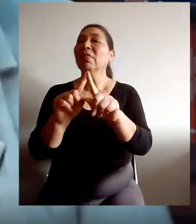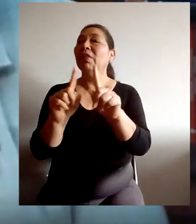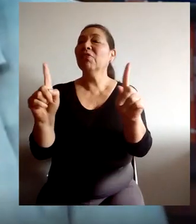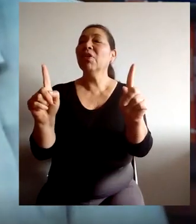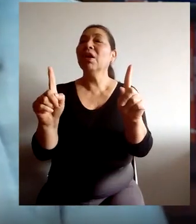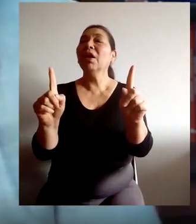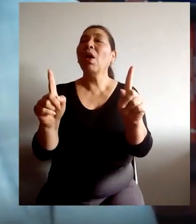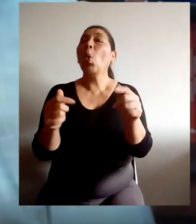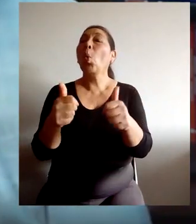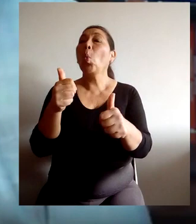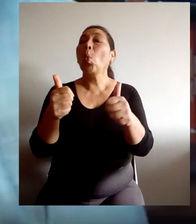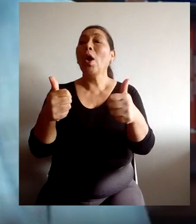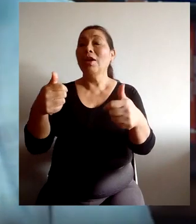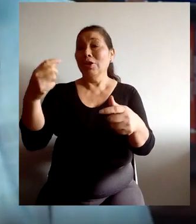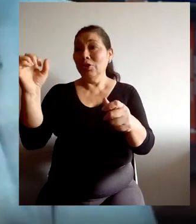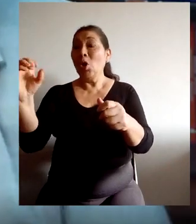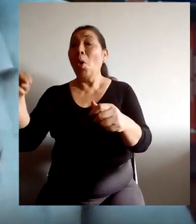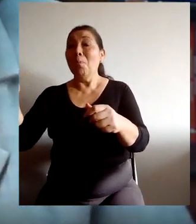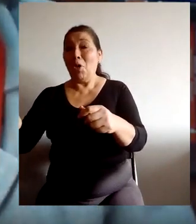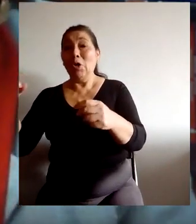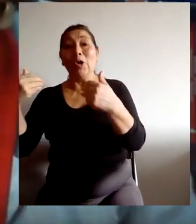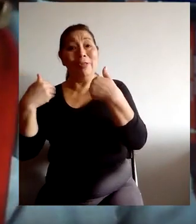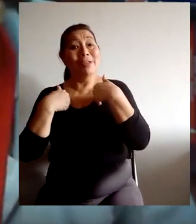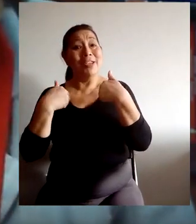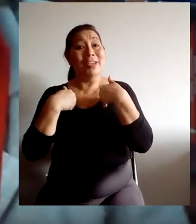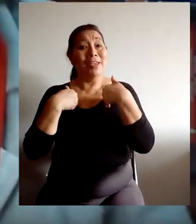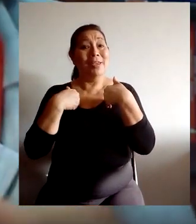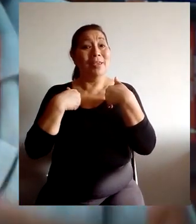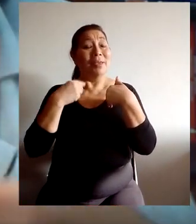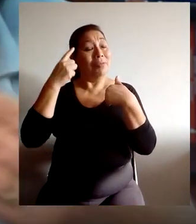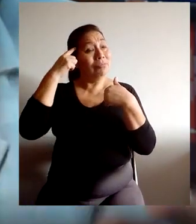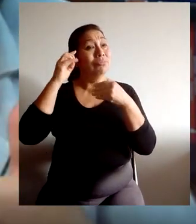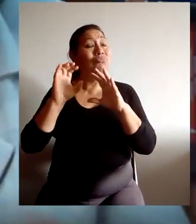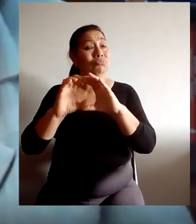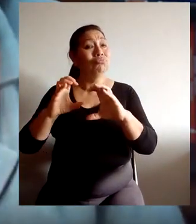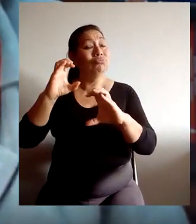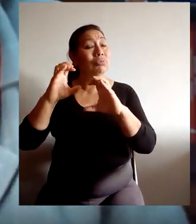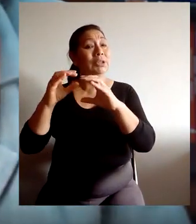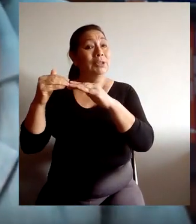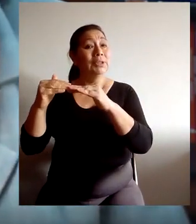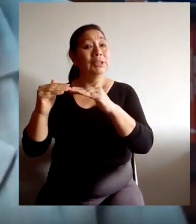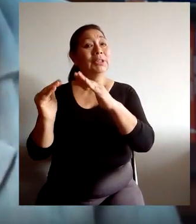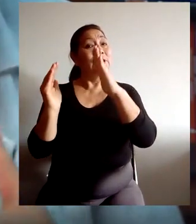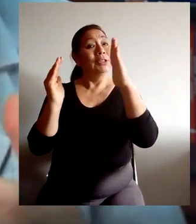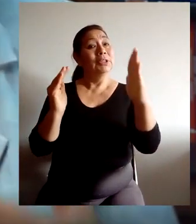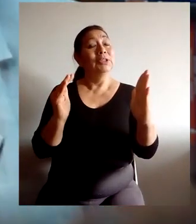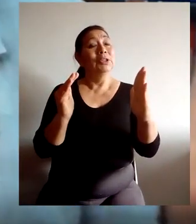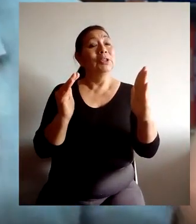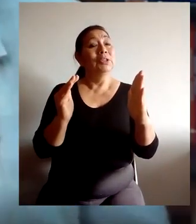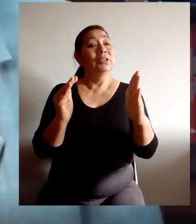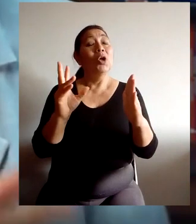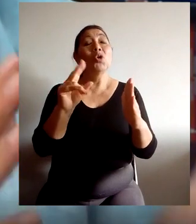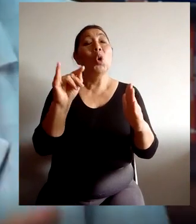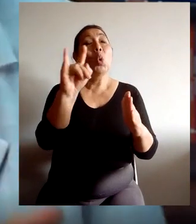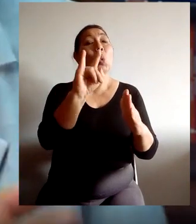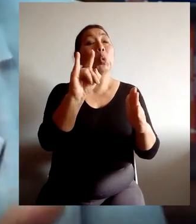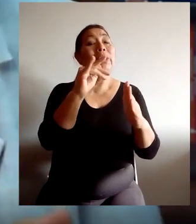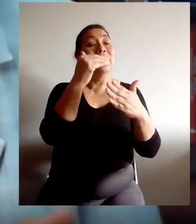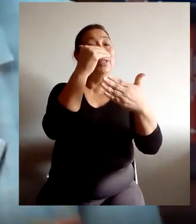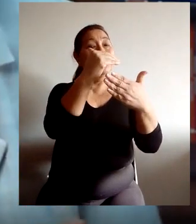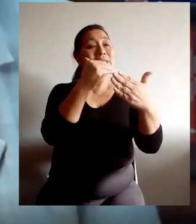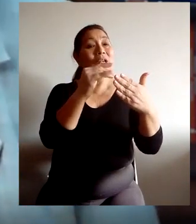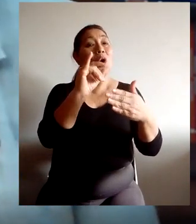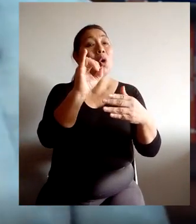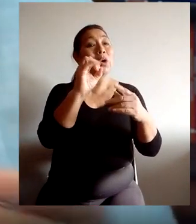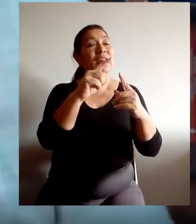es la diferencia con no utilizar la clasificación OIT? ¿Cuál es la diferencia? ¿Por qué el hecho de no